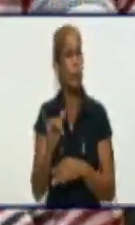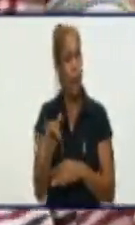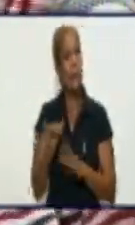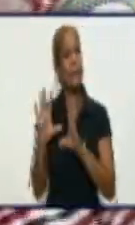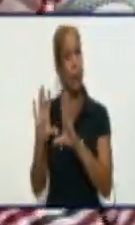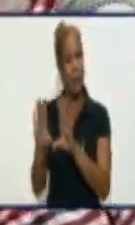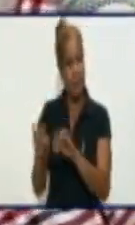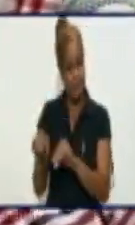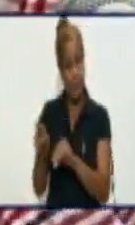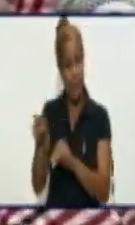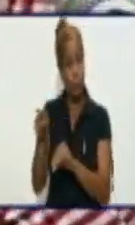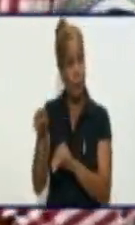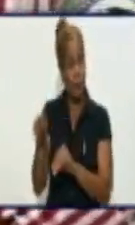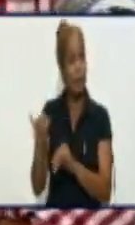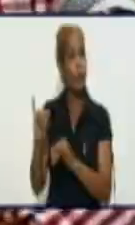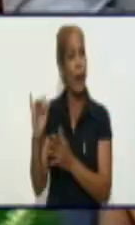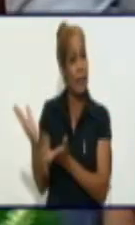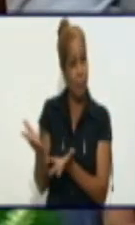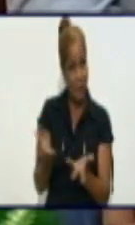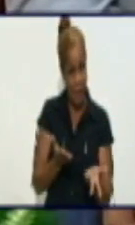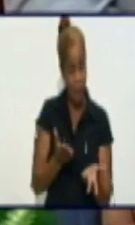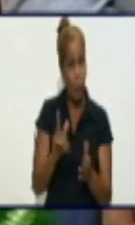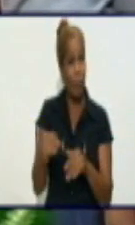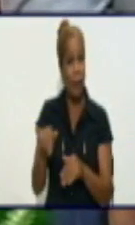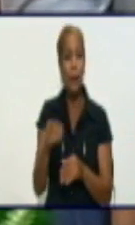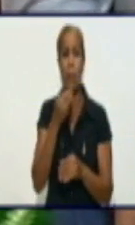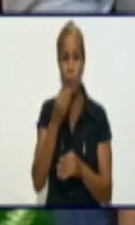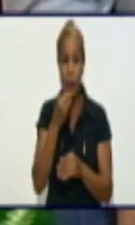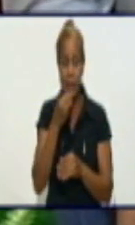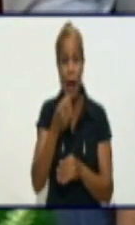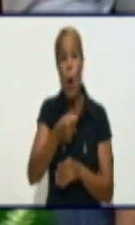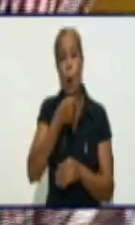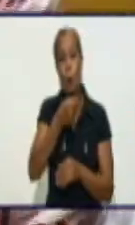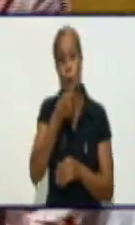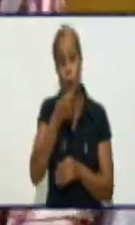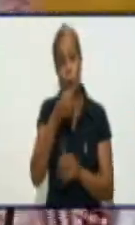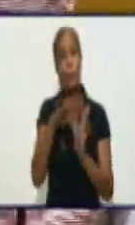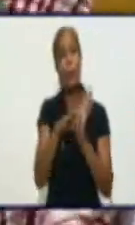ustedes pueden estar invitados también para que conduzcan nuestro panel informativo porque lo hacen muy bien.